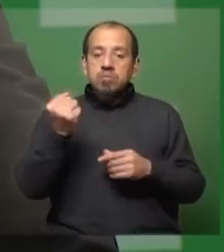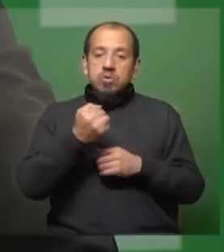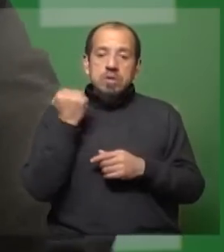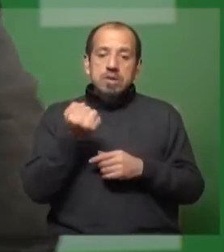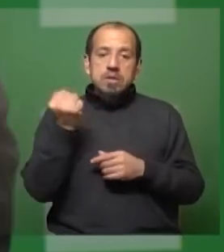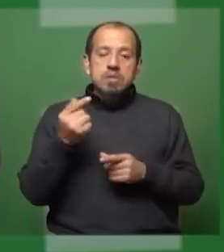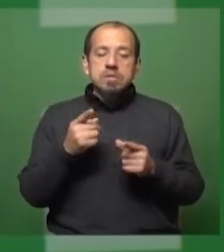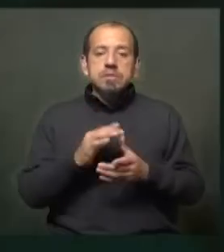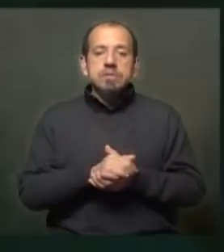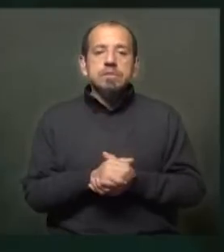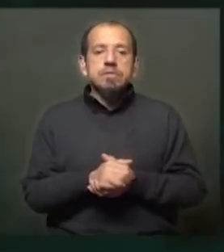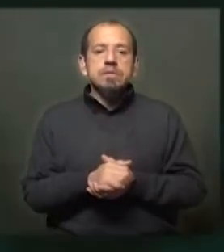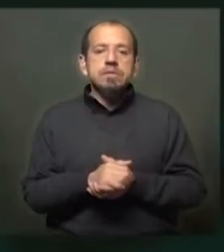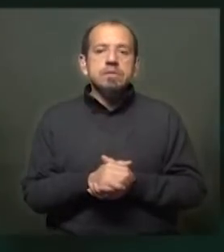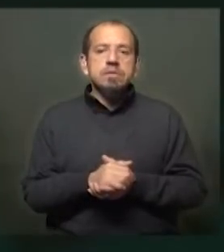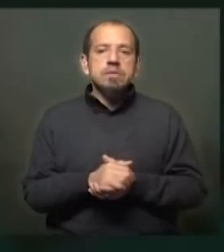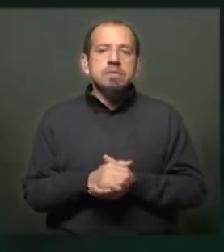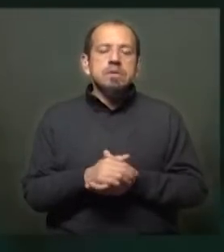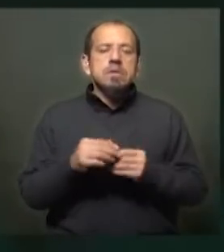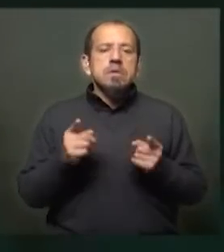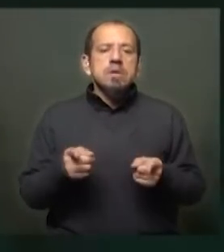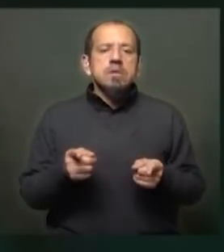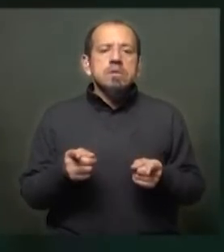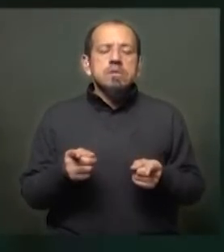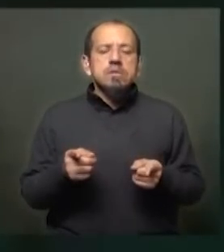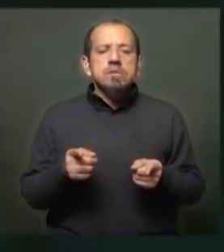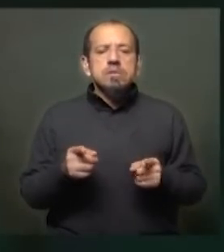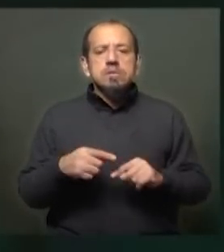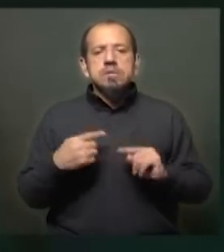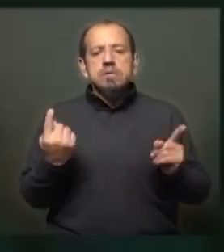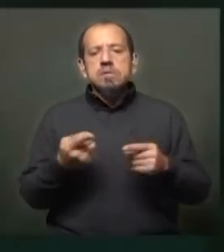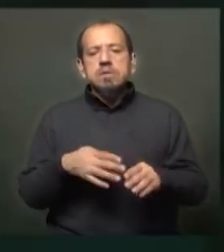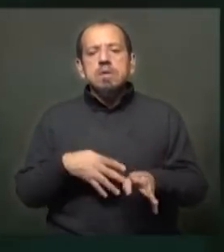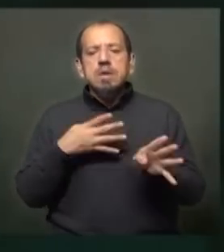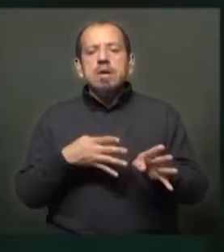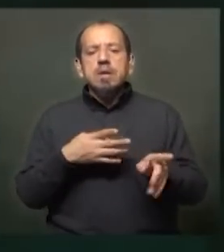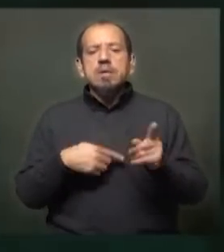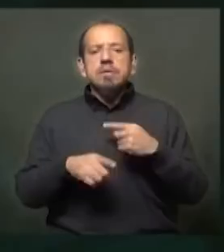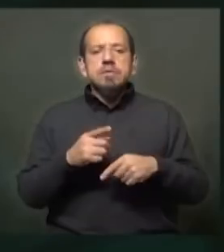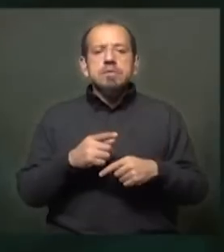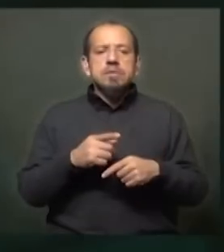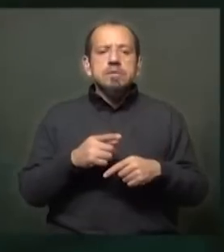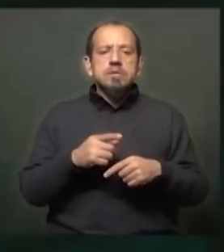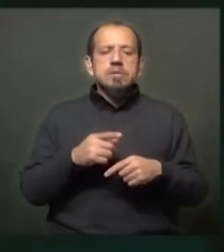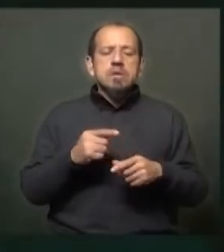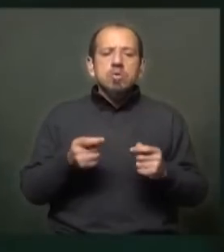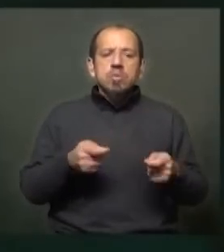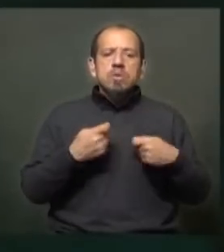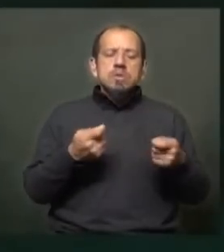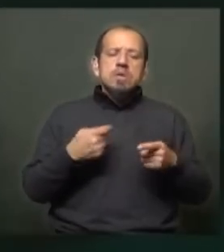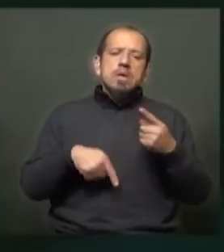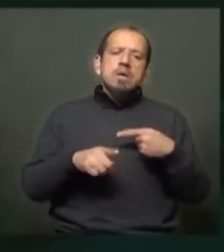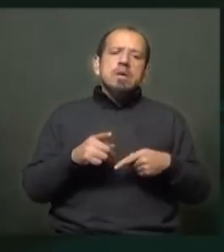por la cumbre en Sí justamente a propósito de ese contexto tanto desde el punto de vista de la comercial como de la guerra entre regiones es un